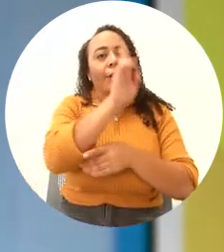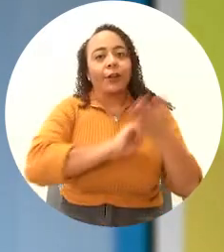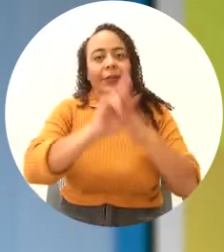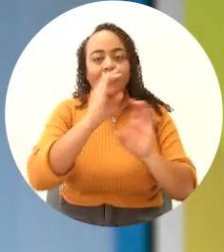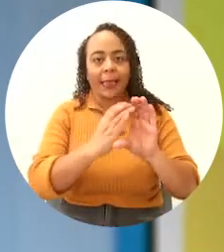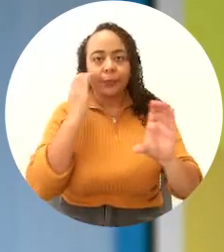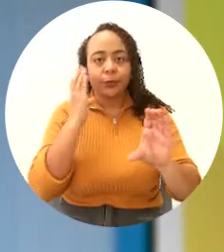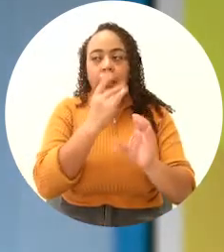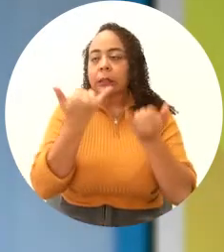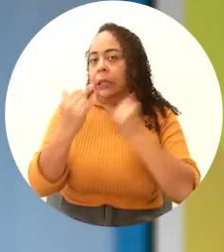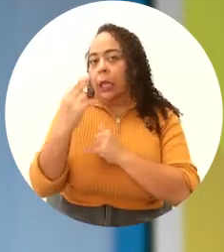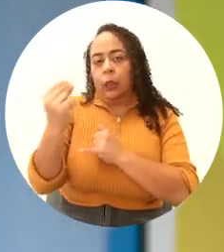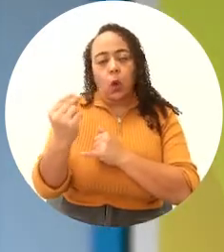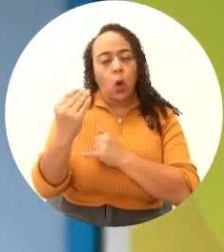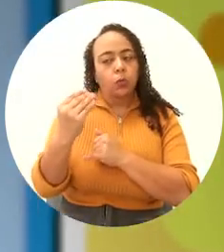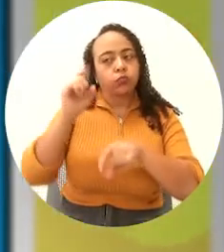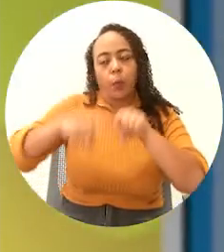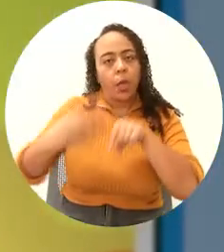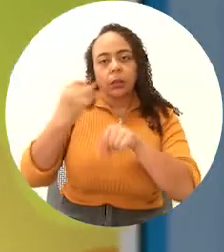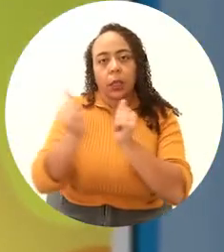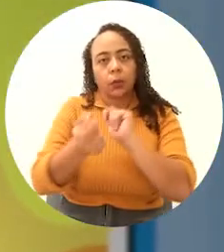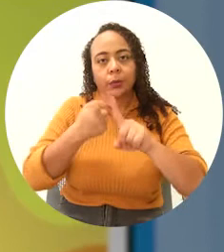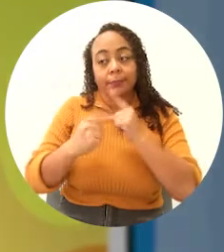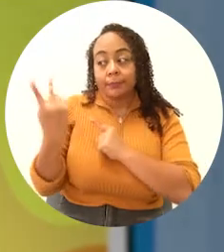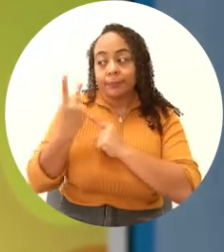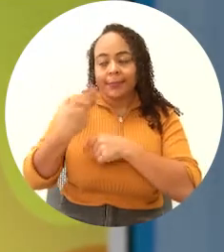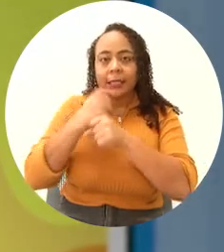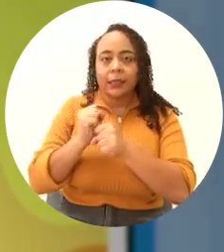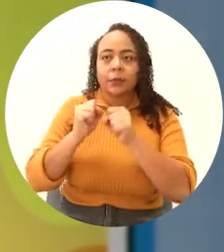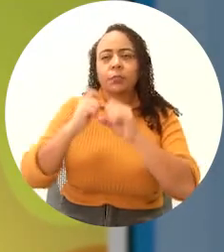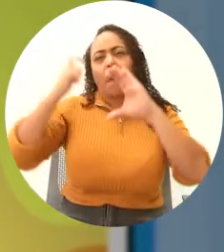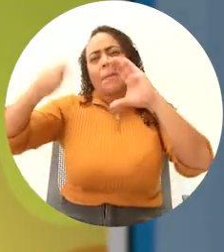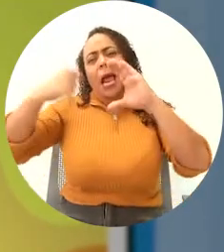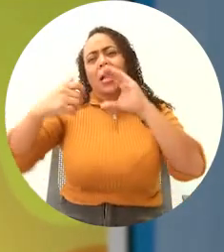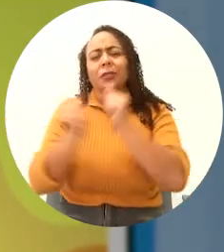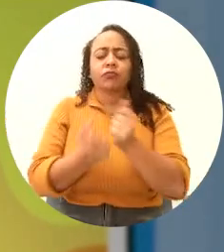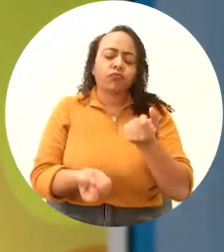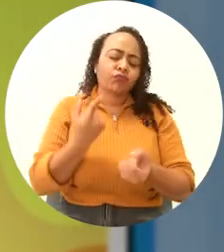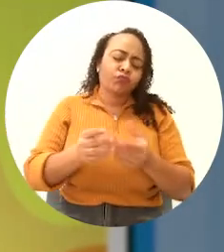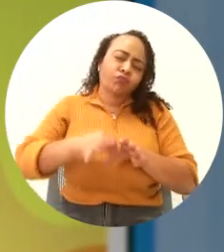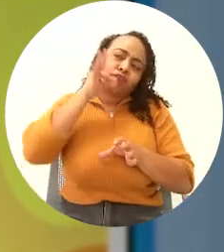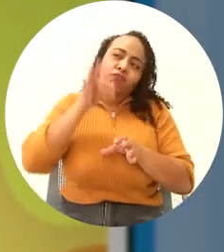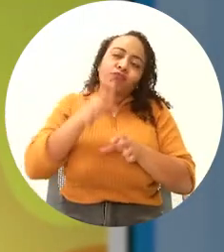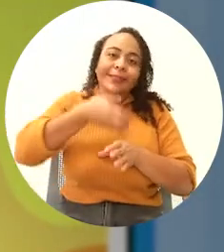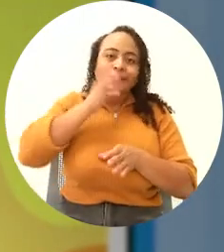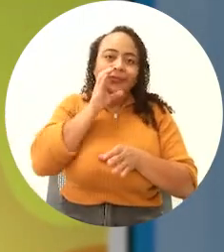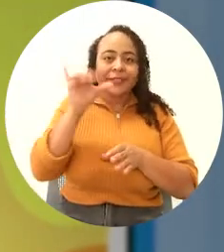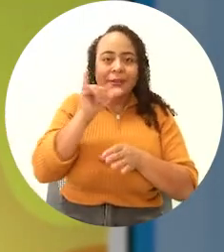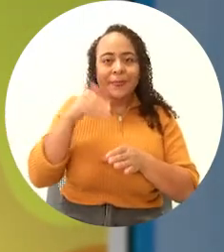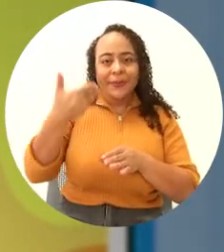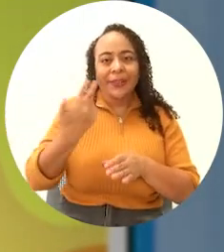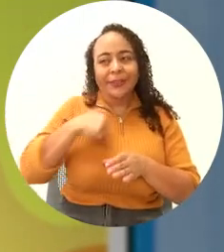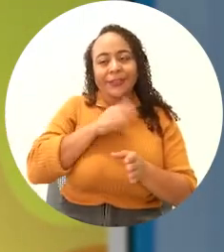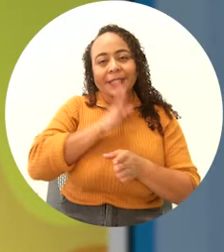autobús y ya no salía tanto con sus amigos. Él y yo hacíamos maratones de películas con palomitas y refresco, como cuando nos llevaban